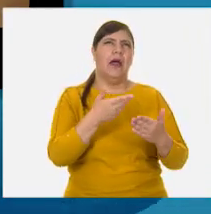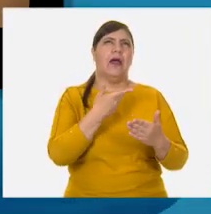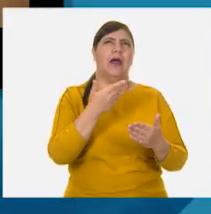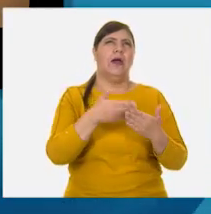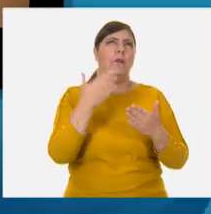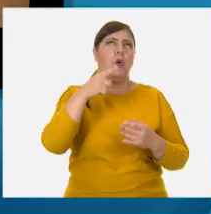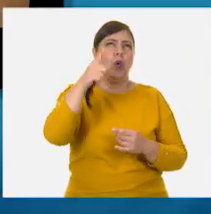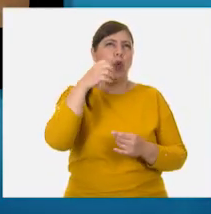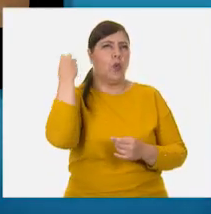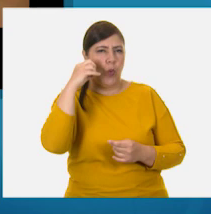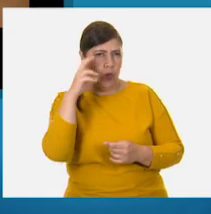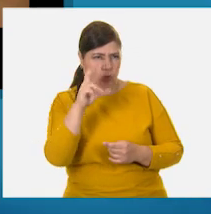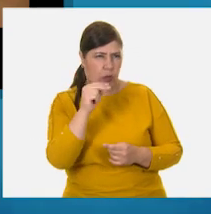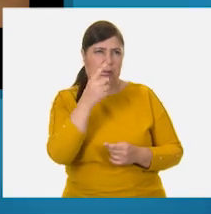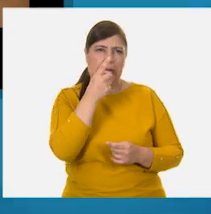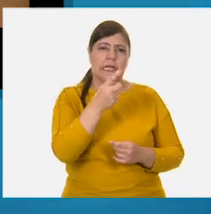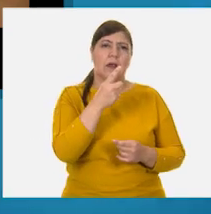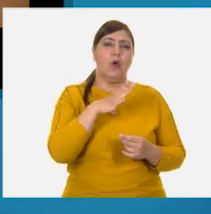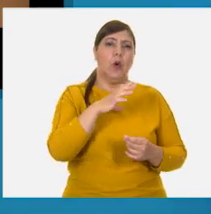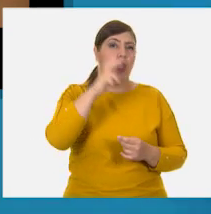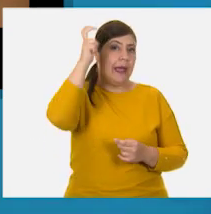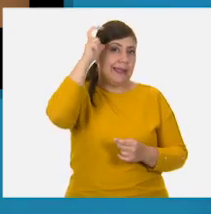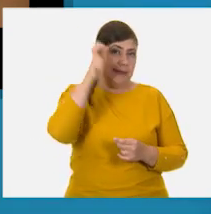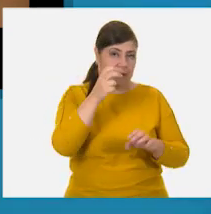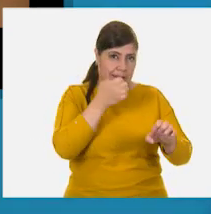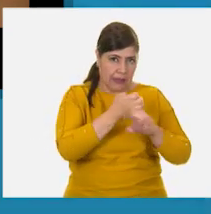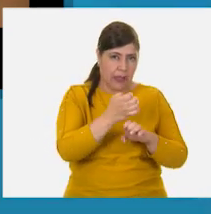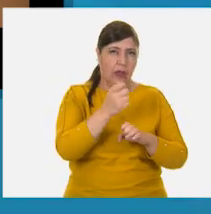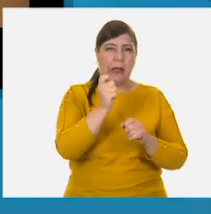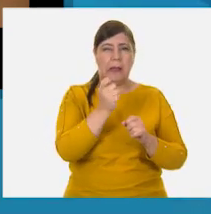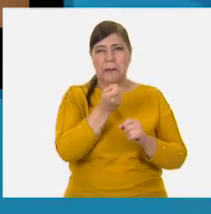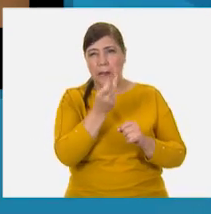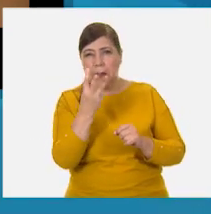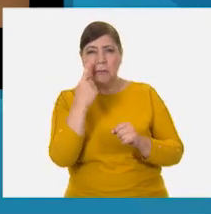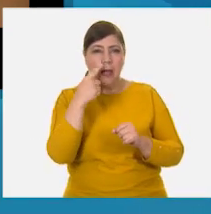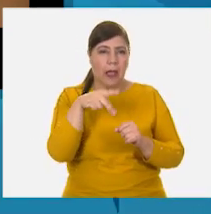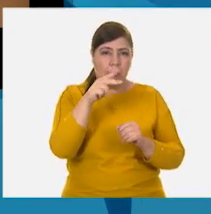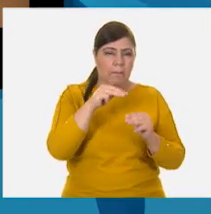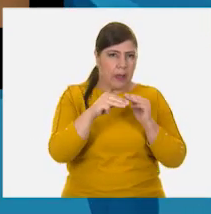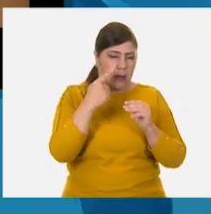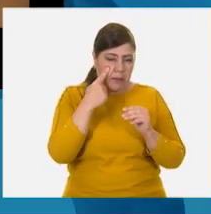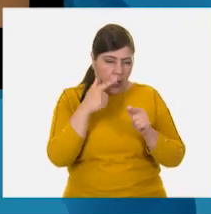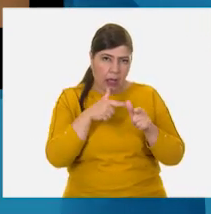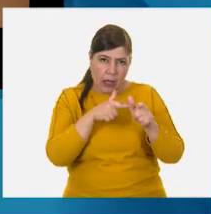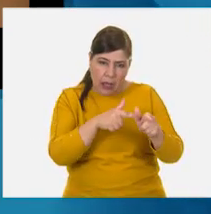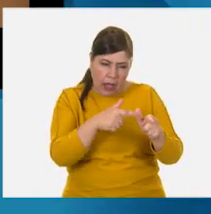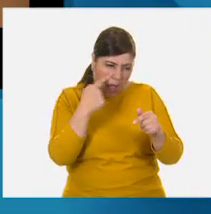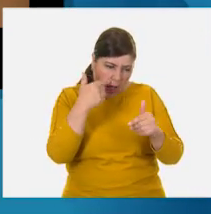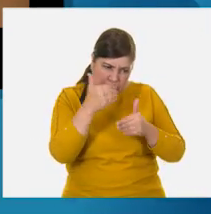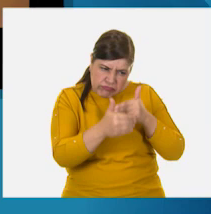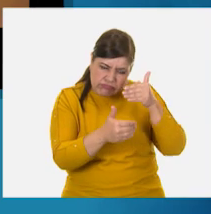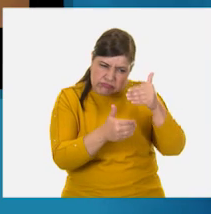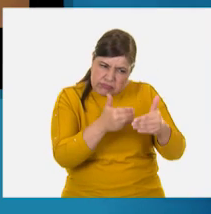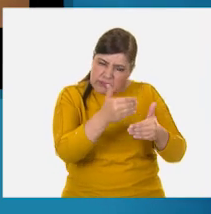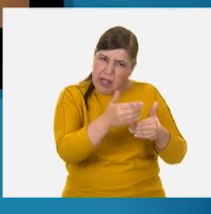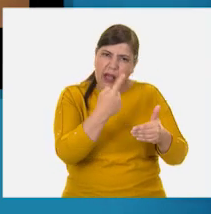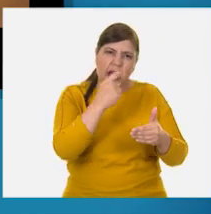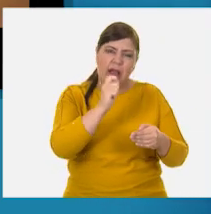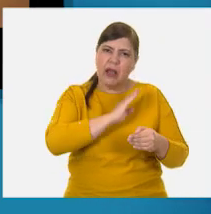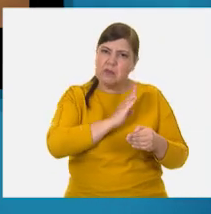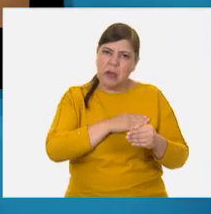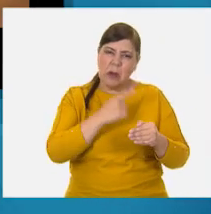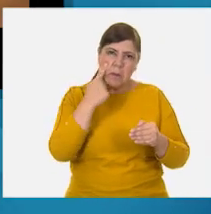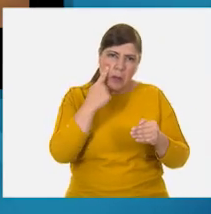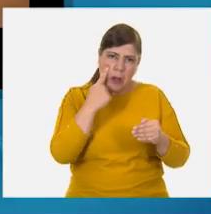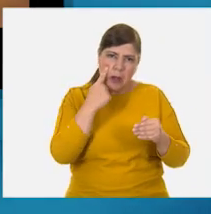Oaxaca, sino simplemente el estado de Hidalgo, que está a unos cuantos kilómetros, para ver esas continuidades que hubo del mundo prehispánico